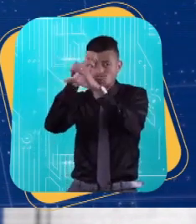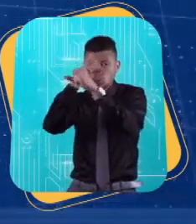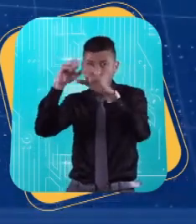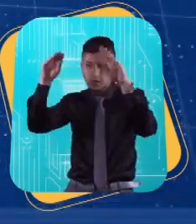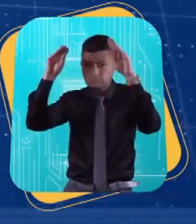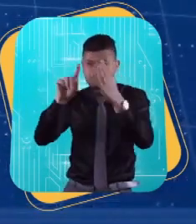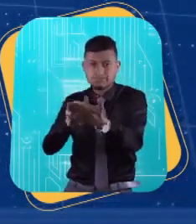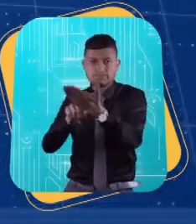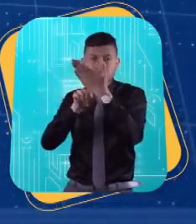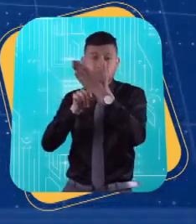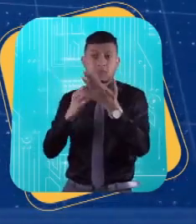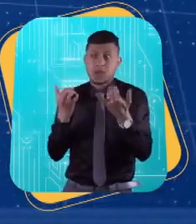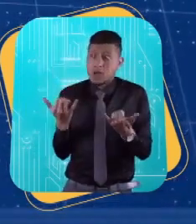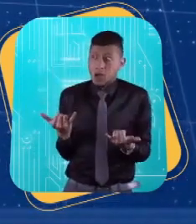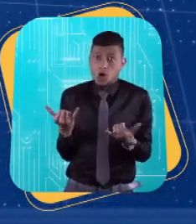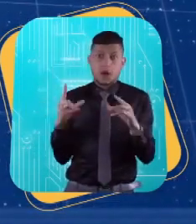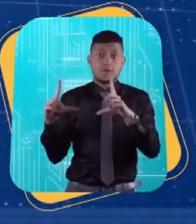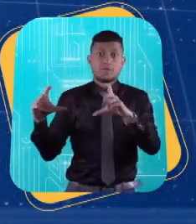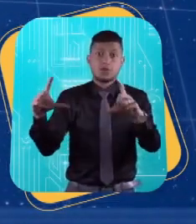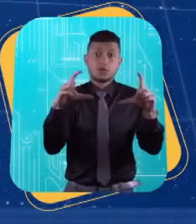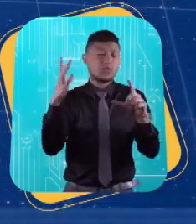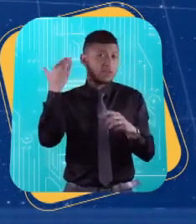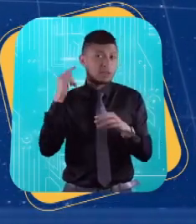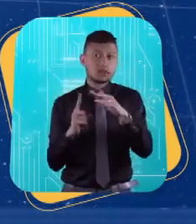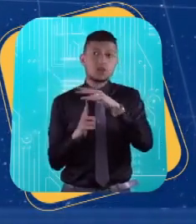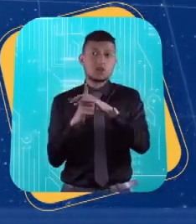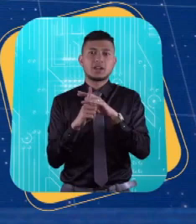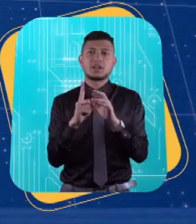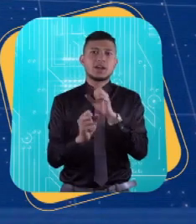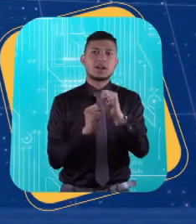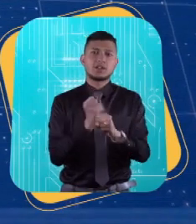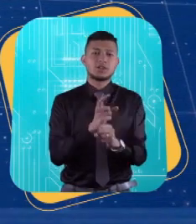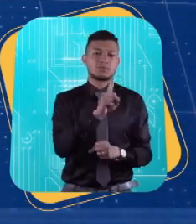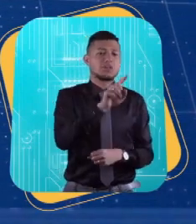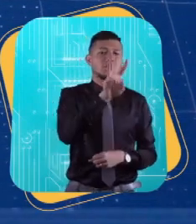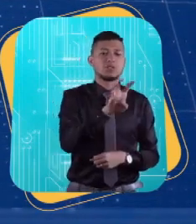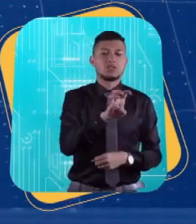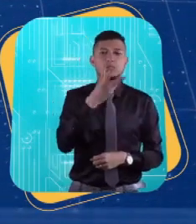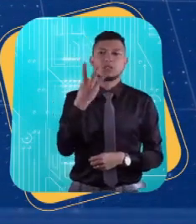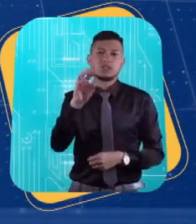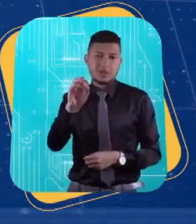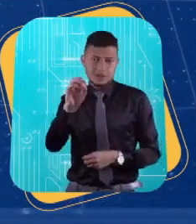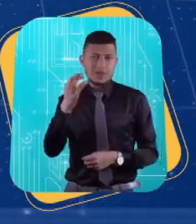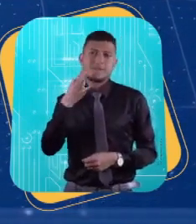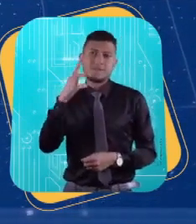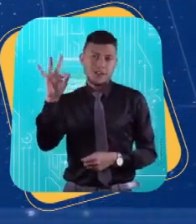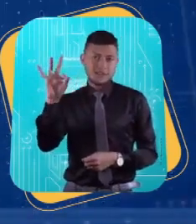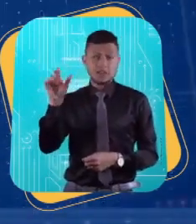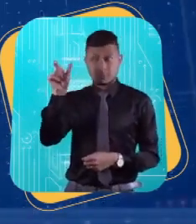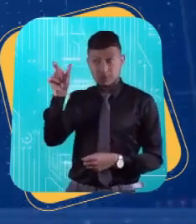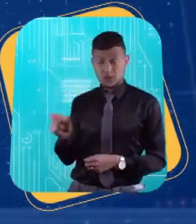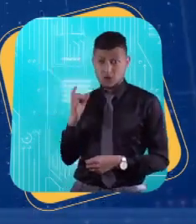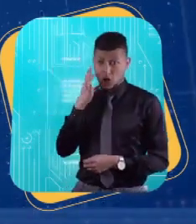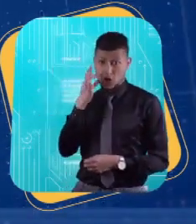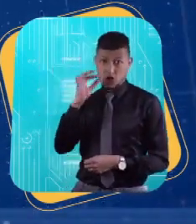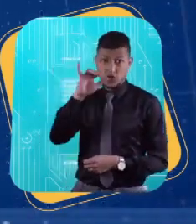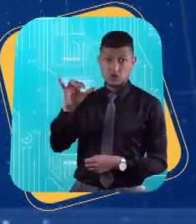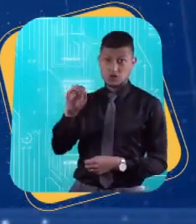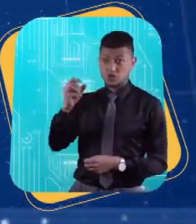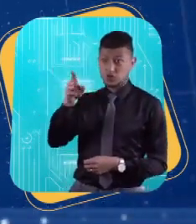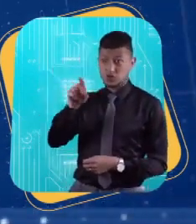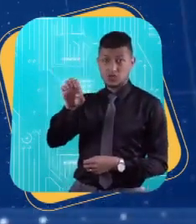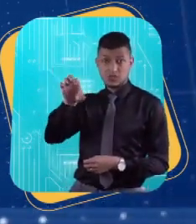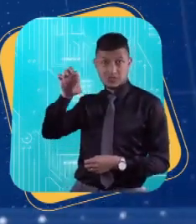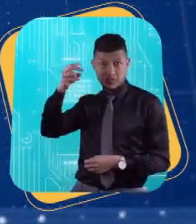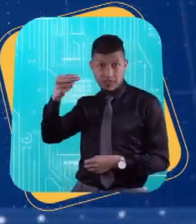oscura. La fotografía, como la conocemos hoy, comenzó a finales de la década de 1830 en Francia. Joseph Nysford